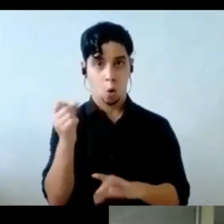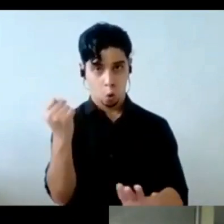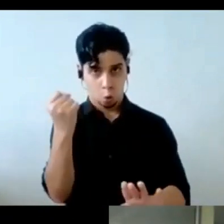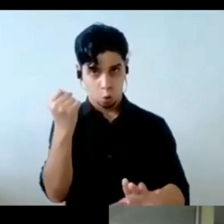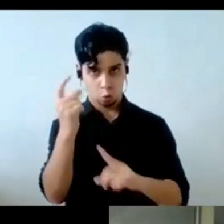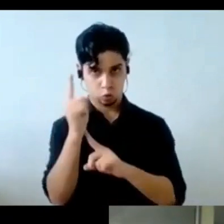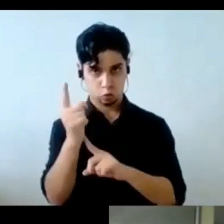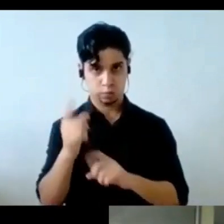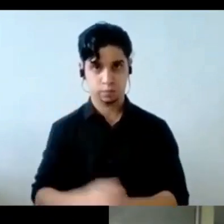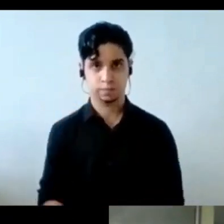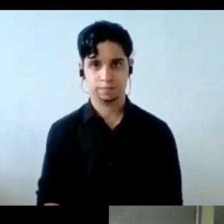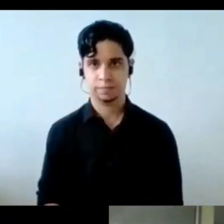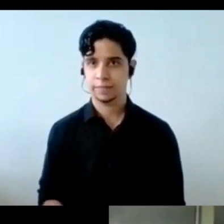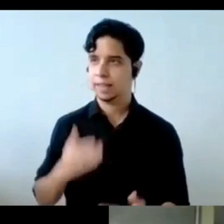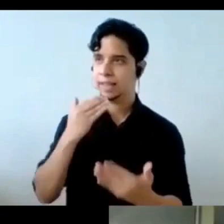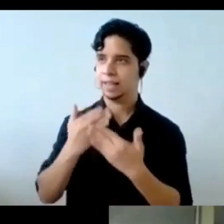momento. Gracias, Javier, por la pregunta.